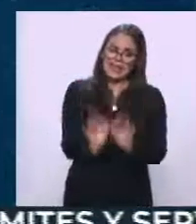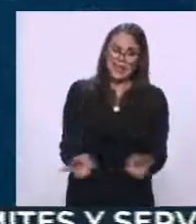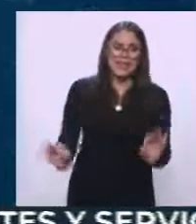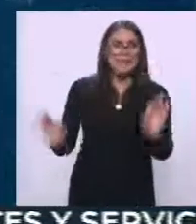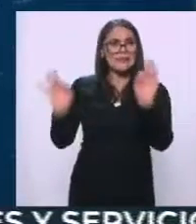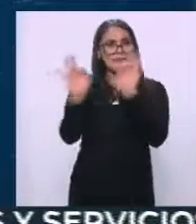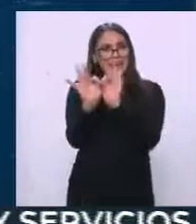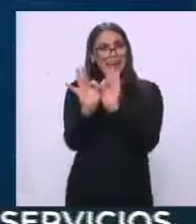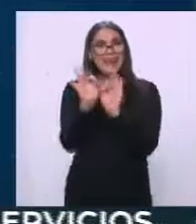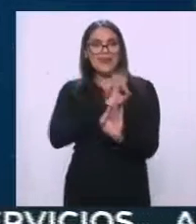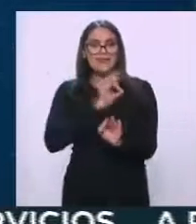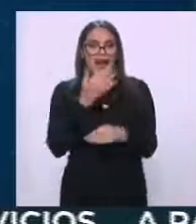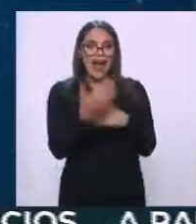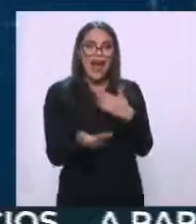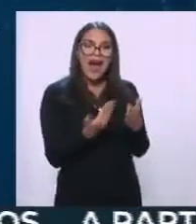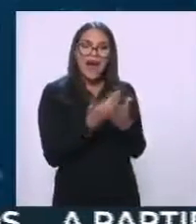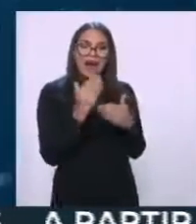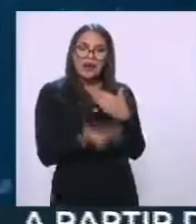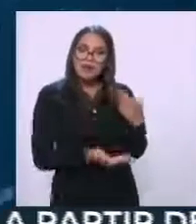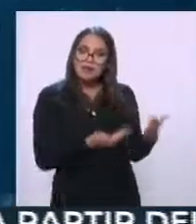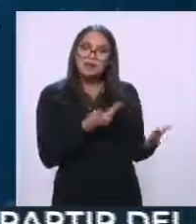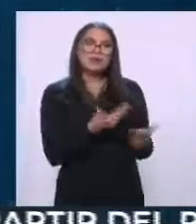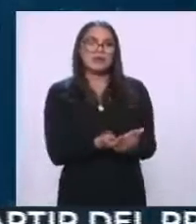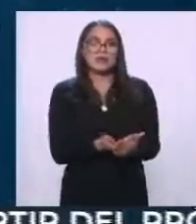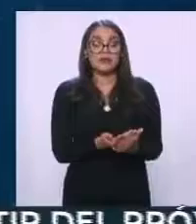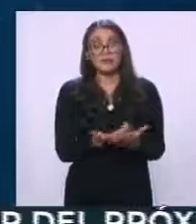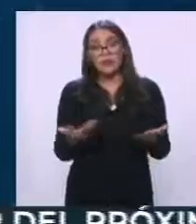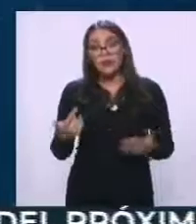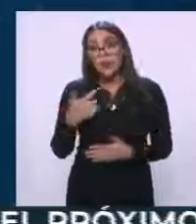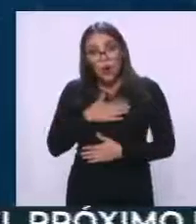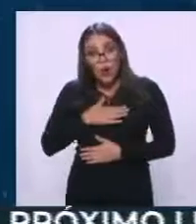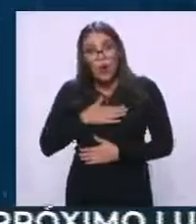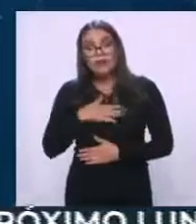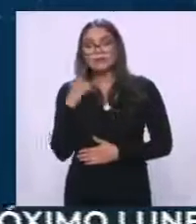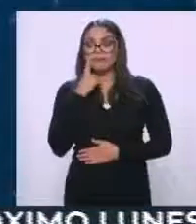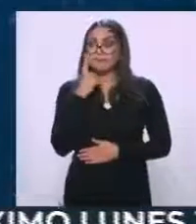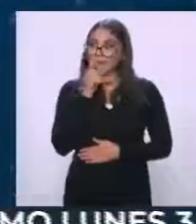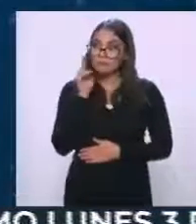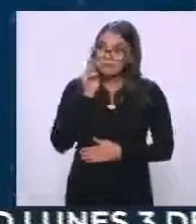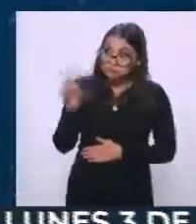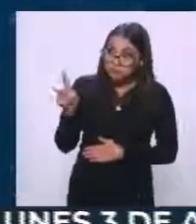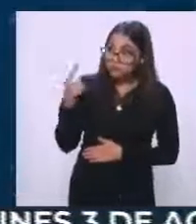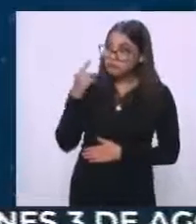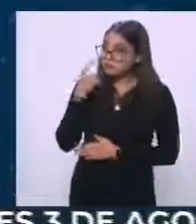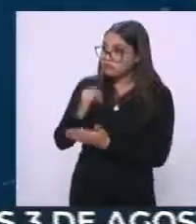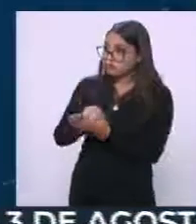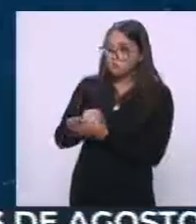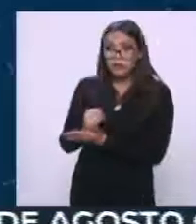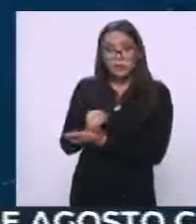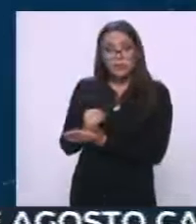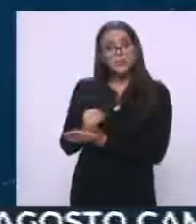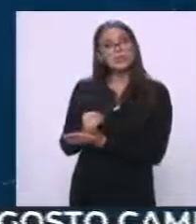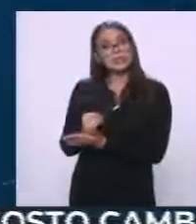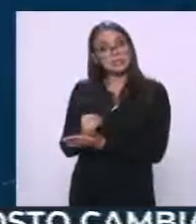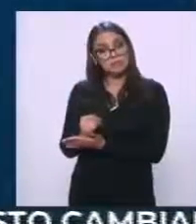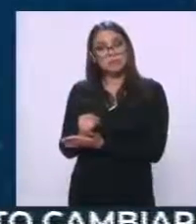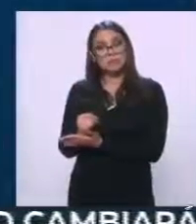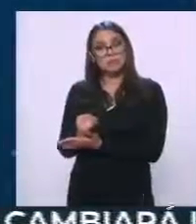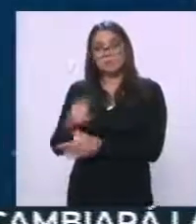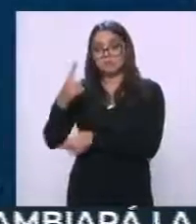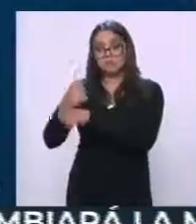esta visión como misión legislativa. Desde mi perspectiva, fue una decisión política la que tomó la